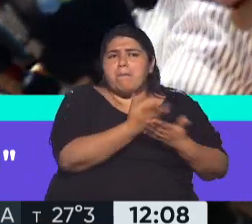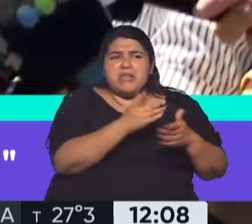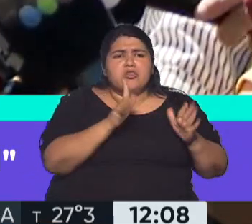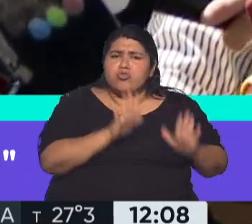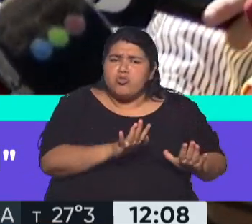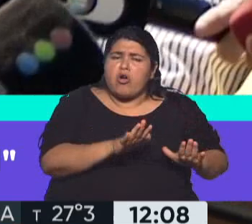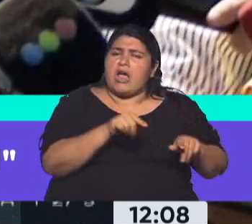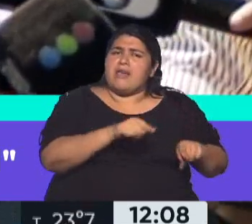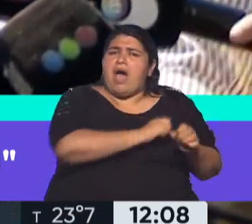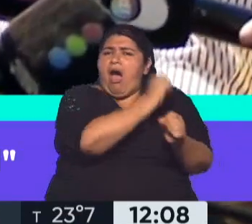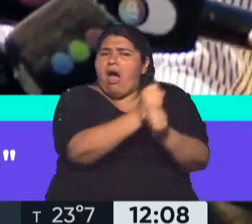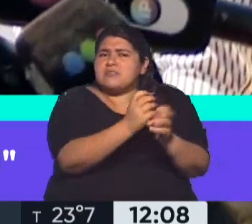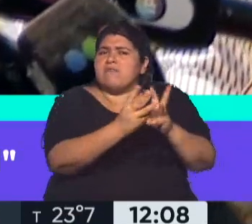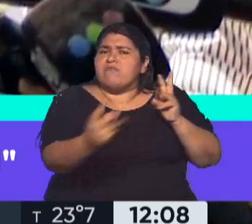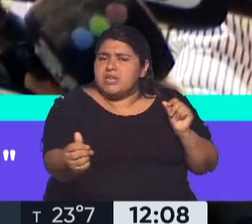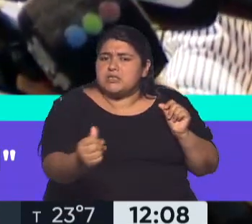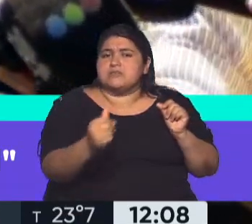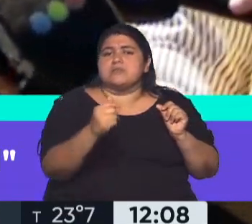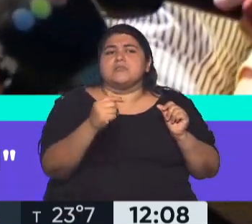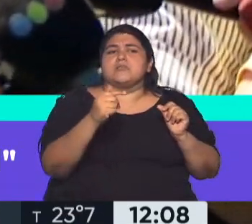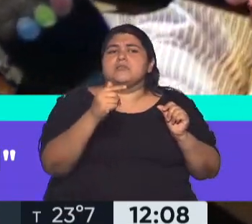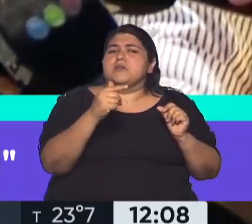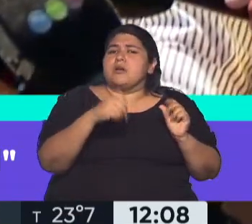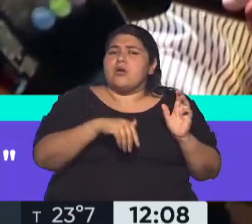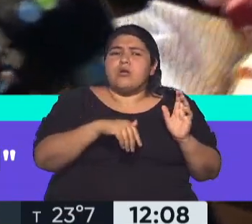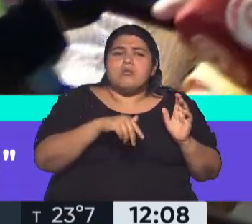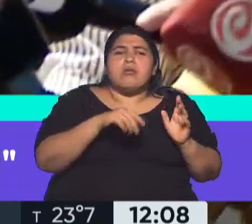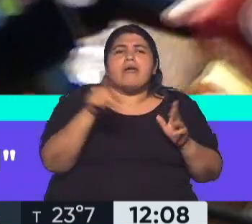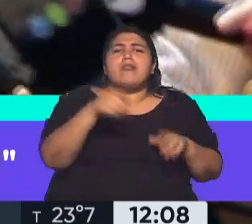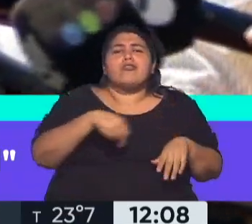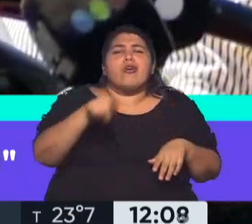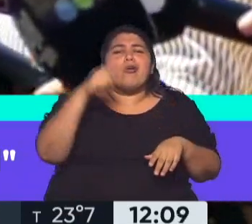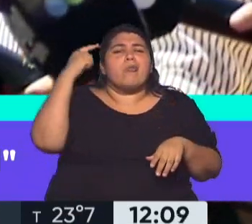momento, hasta cuando se lo intentó por todos los medios incriminarlos